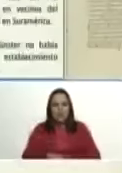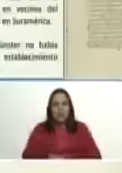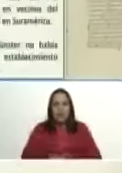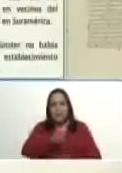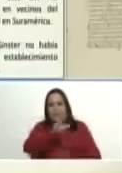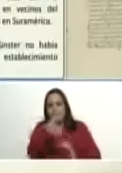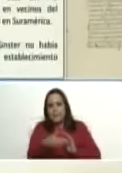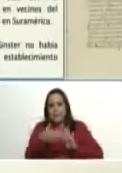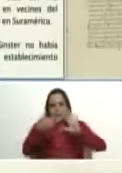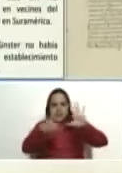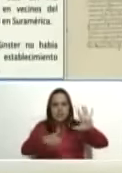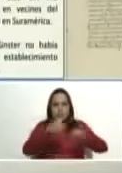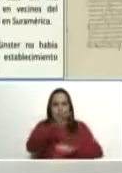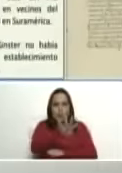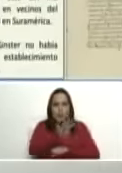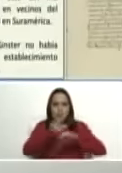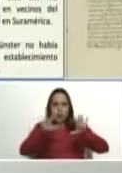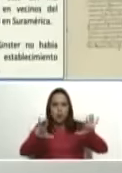1648,